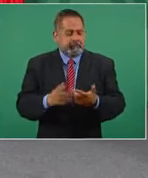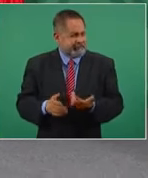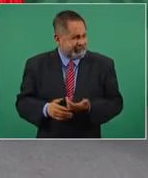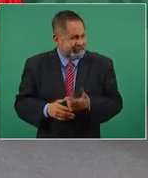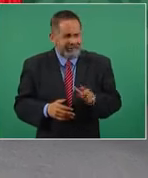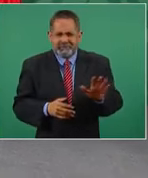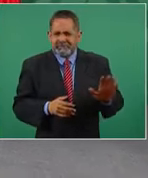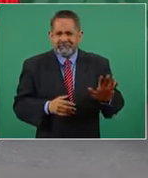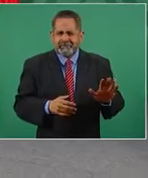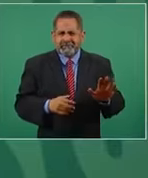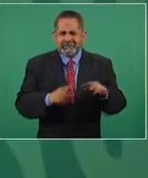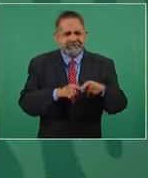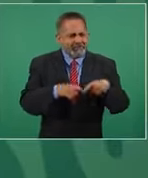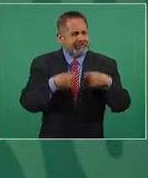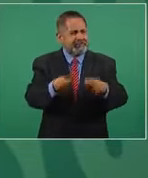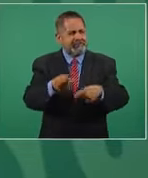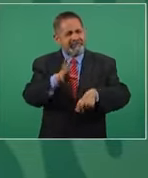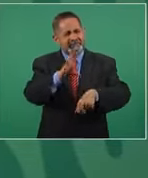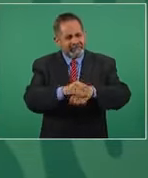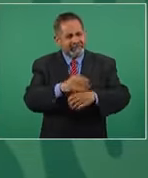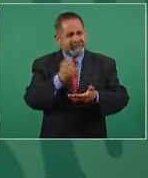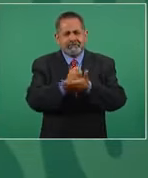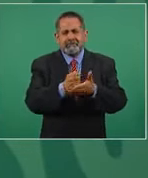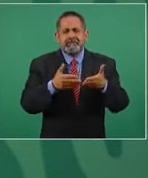Imagínense concesionar un puerto